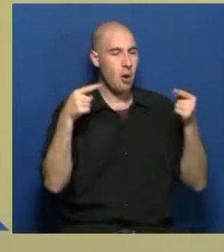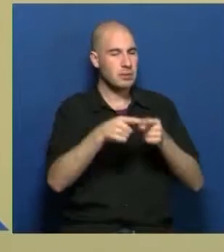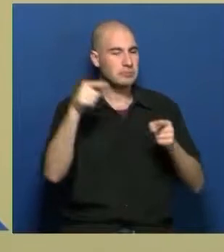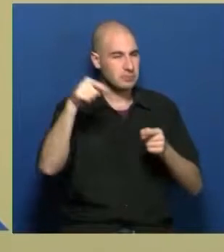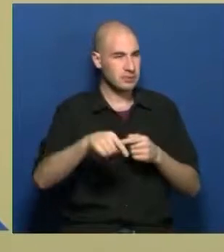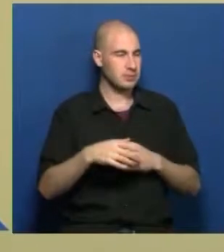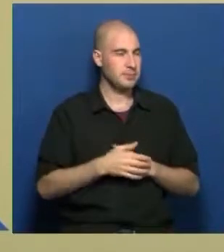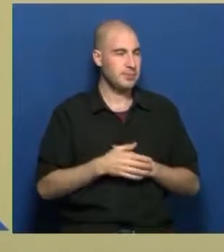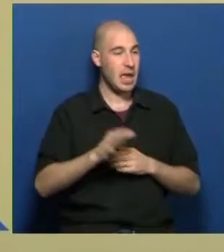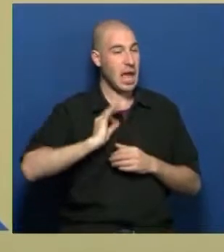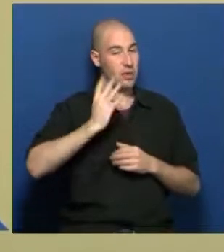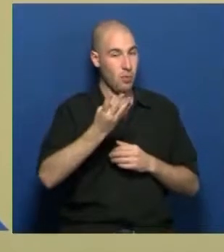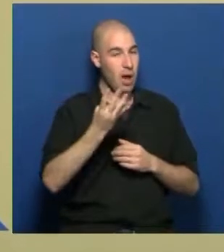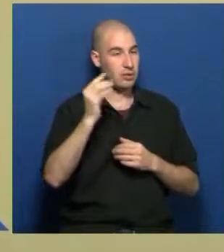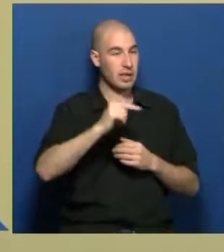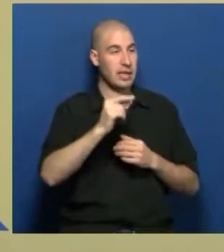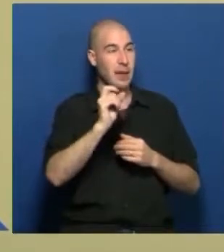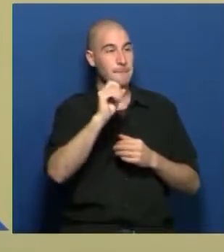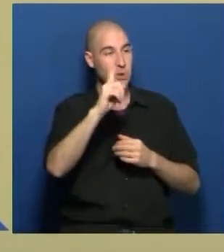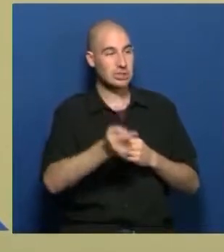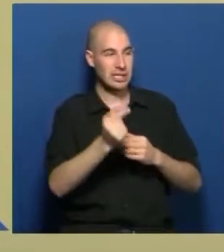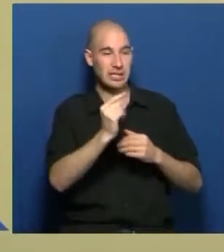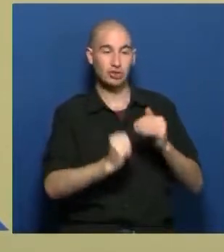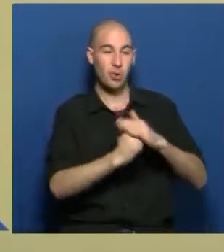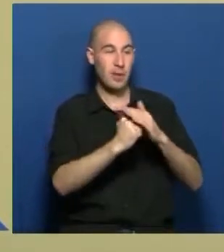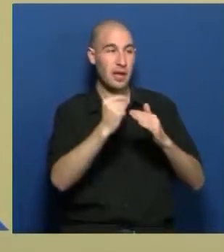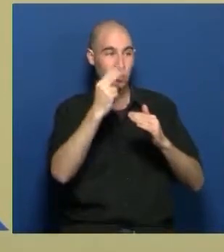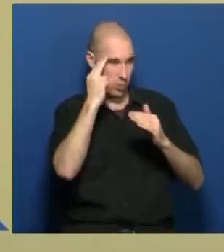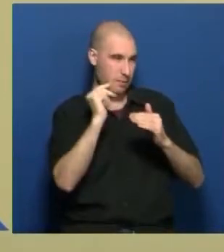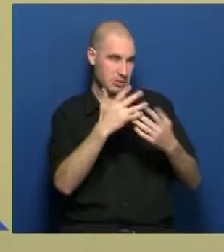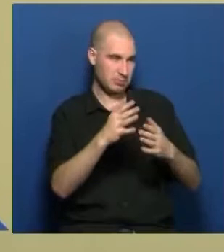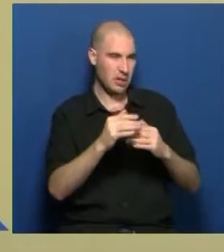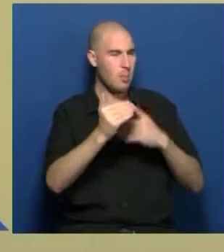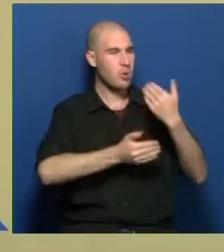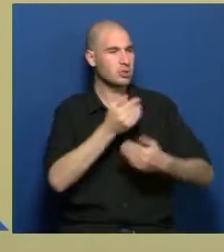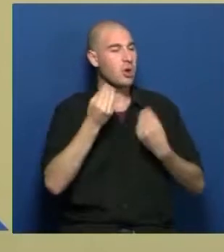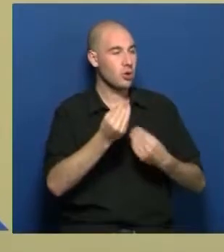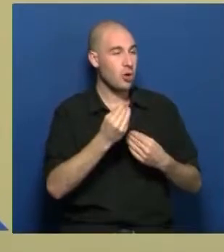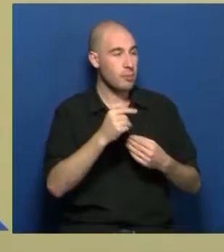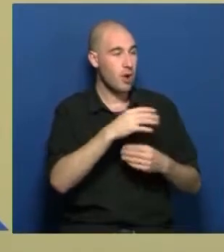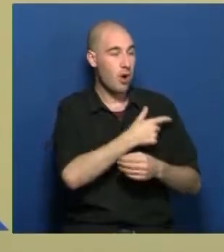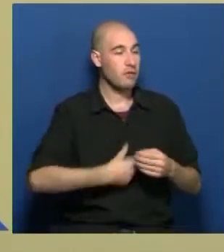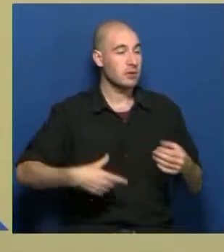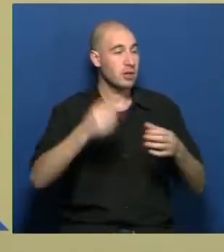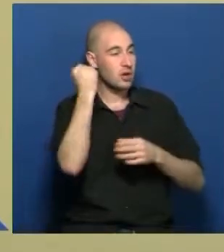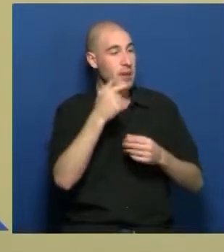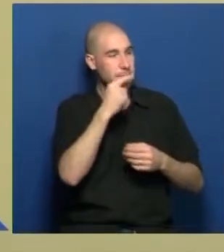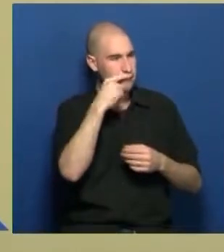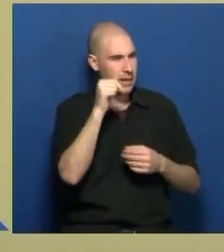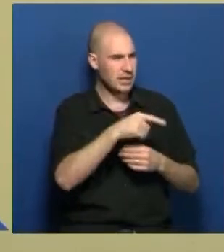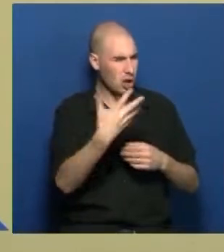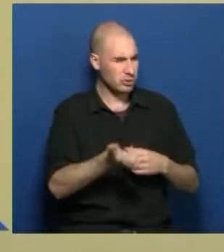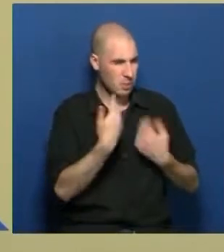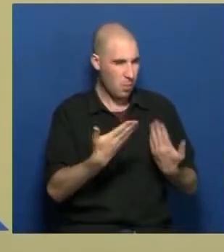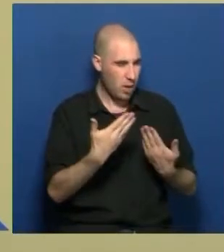objetivo, que en 4 años es llevarla a un dígito a la inflación. ¿Cómo va este proceso por parte del equipo económico de Mauricio Macri? ¿Se puede llegar a